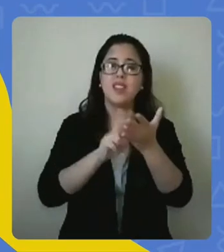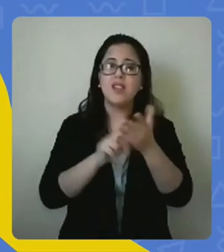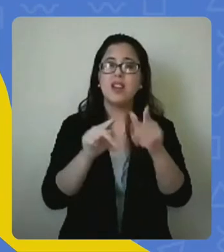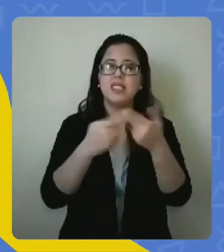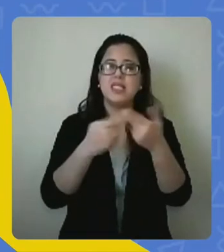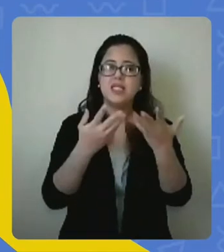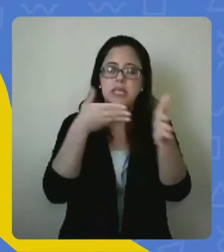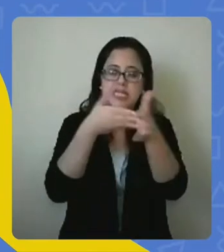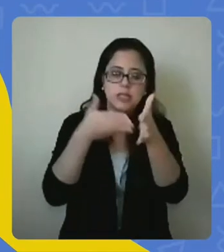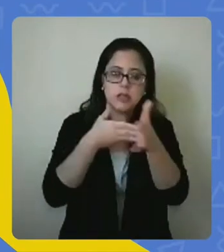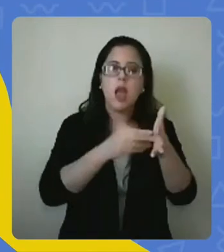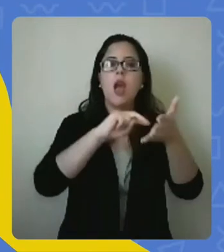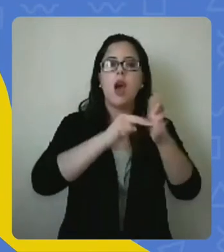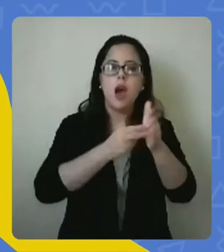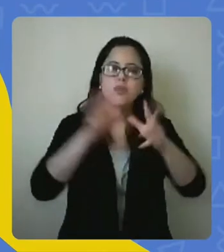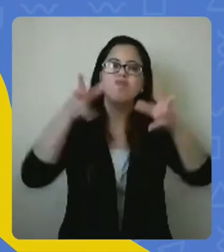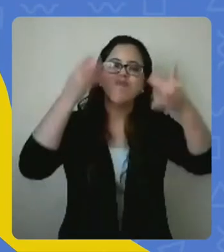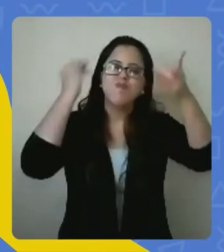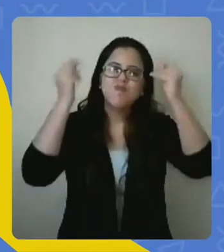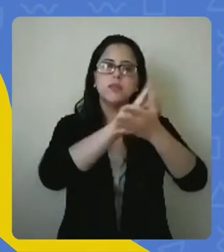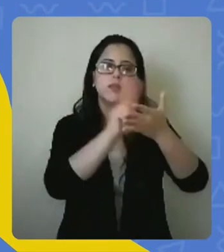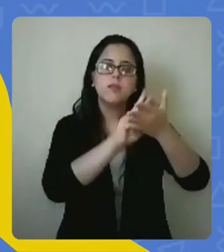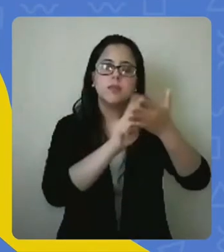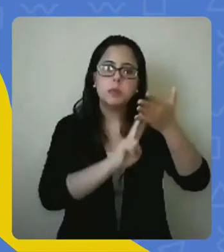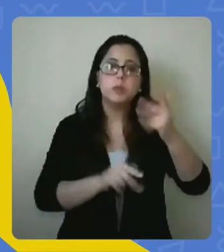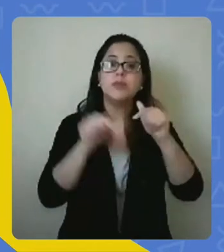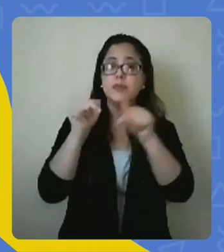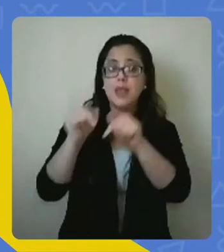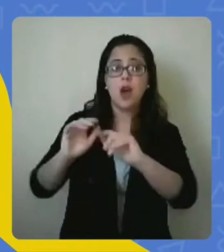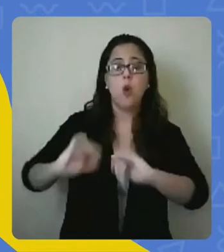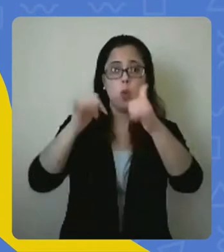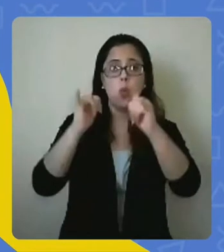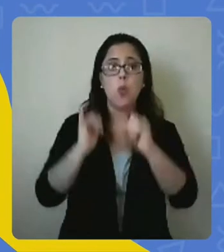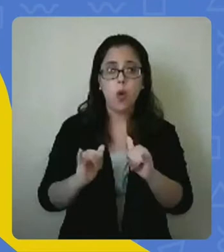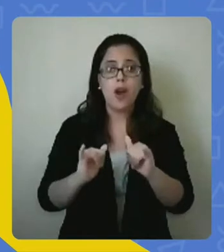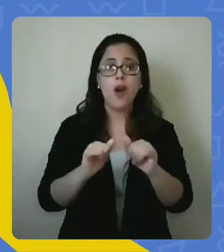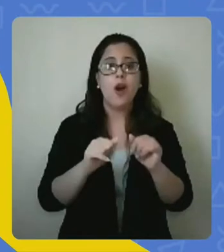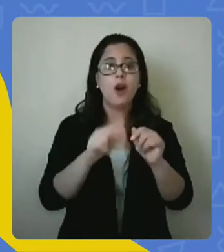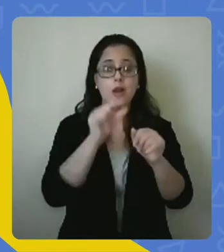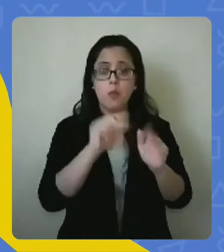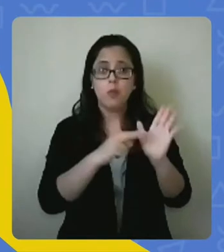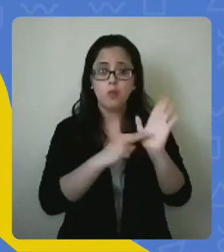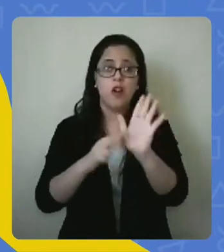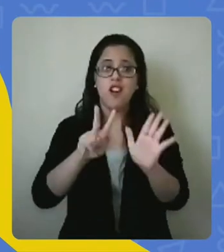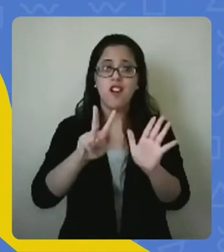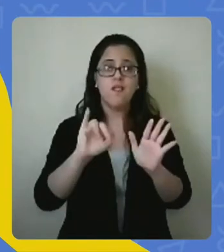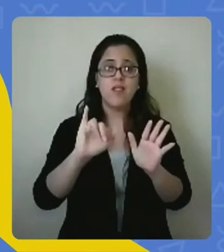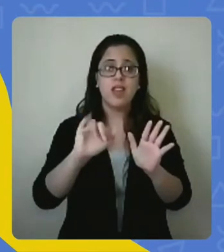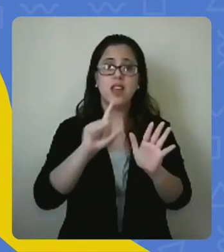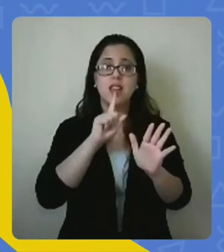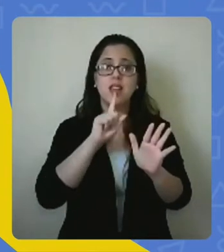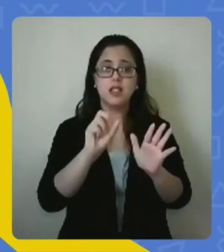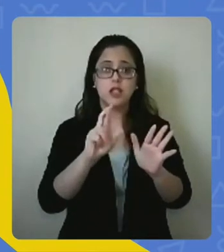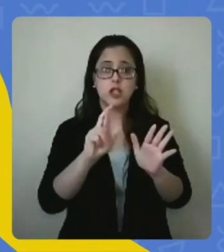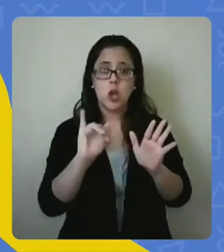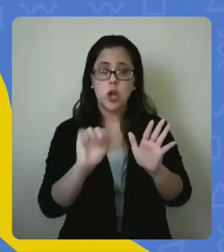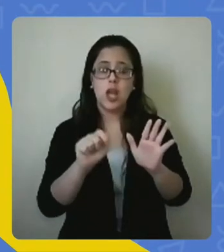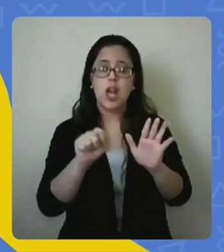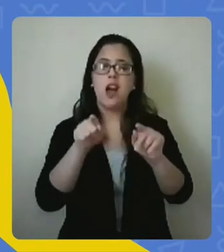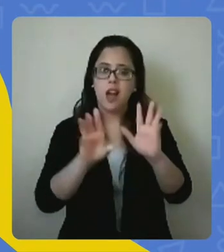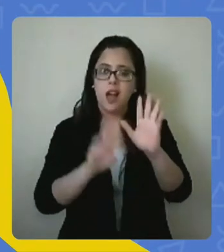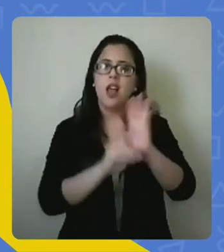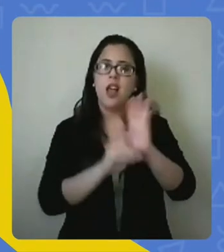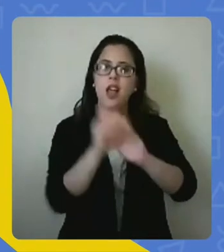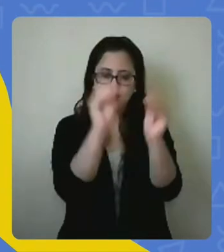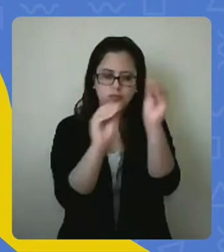para aprender a leer y estos juegos que luego les va a mostrar Vicky están desarrollados justamente para estimular